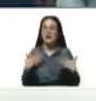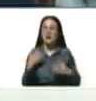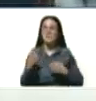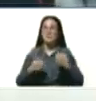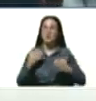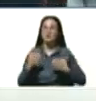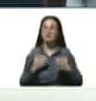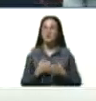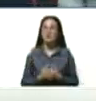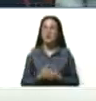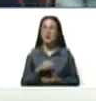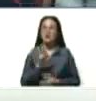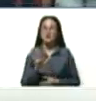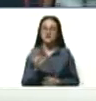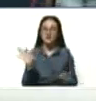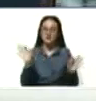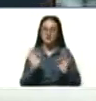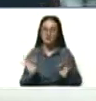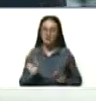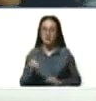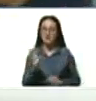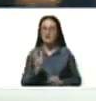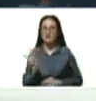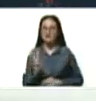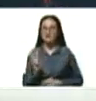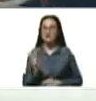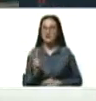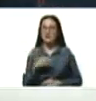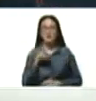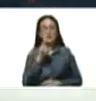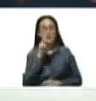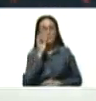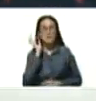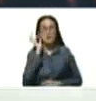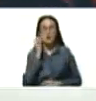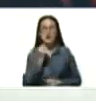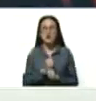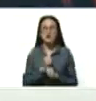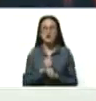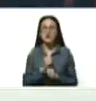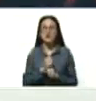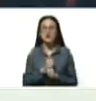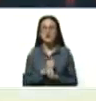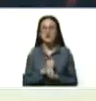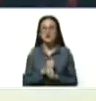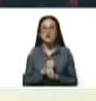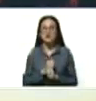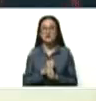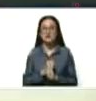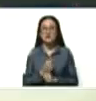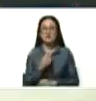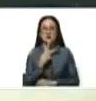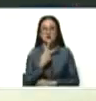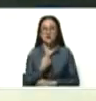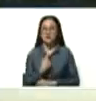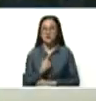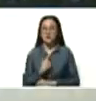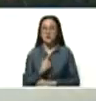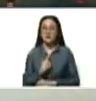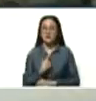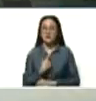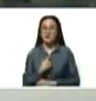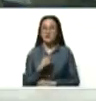emoción, como es el venezolano. Pero cuando yo veo hombres y mujeres aquí, trabajadores, presidente, ellos me dicen que